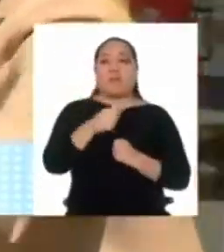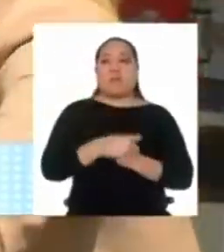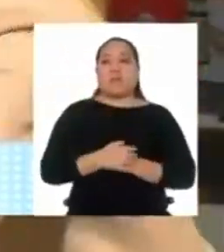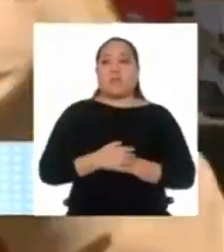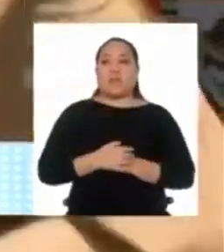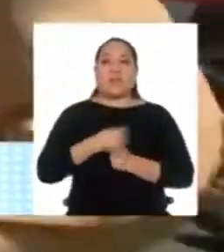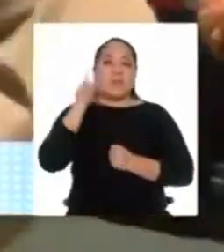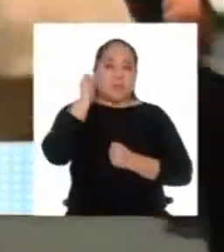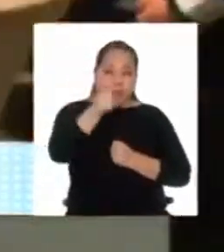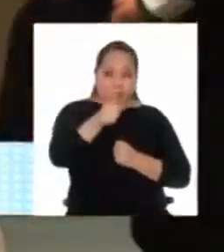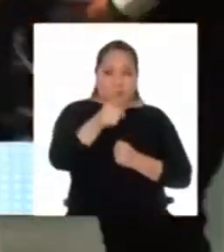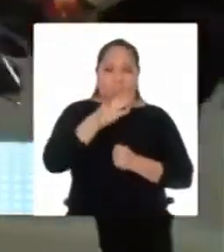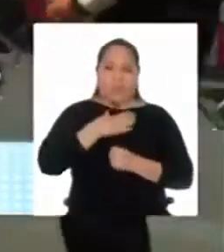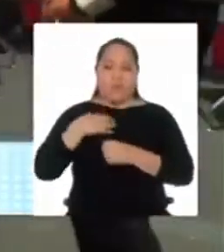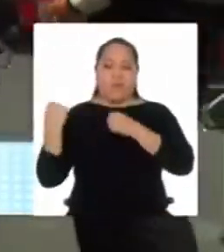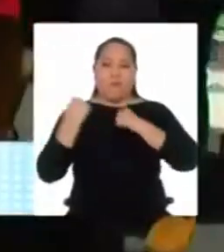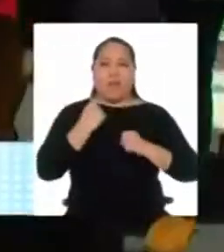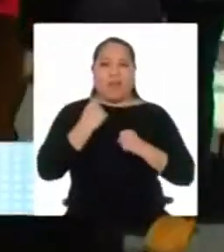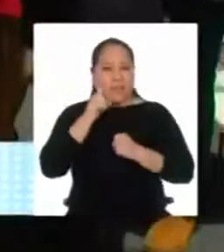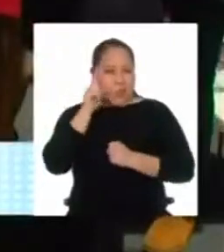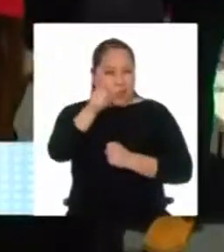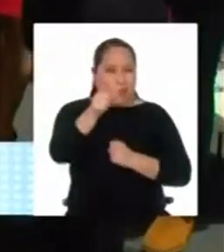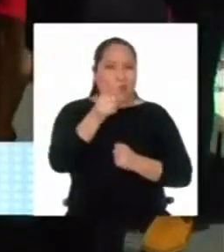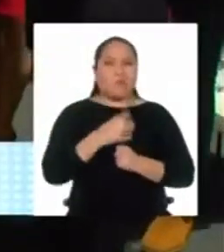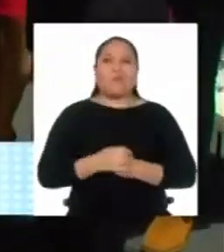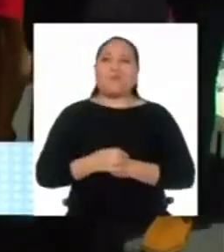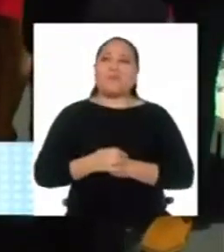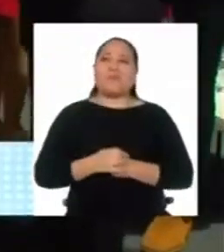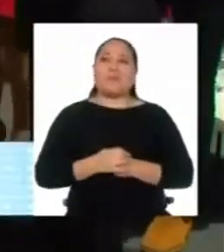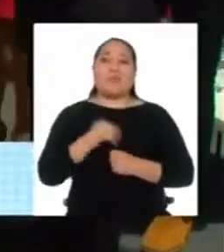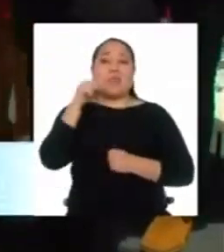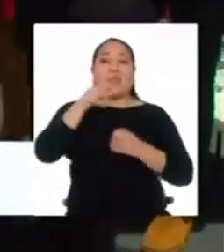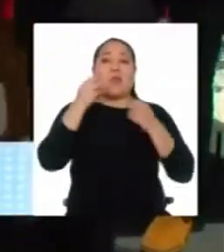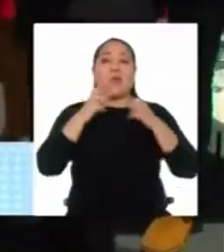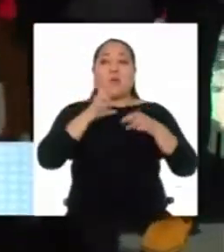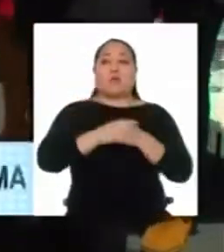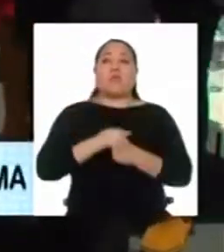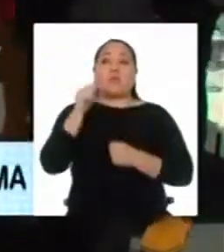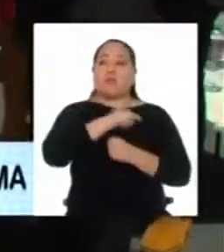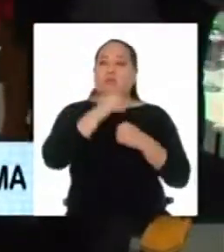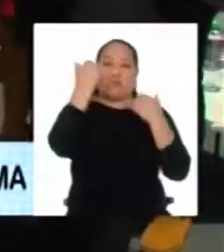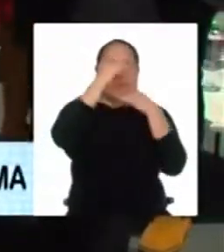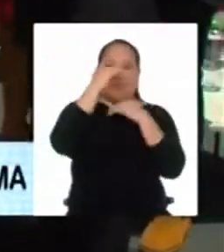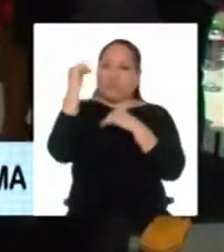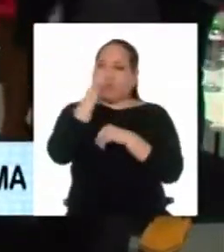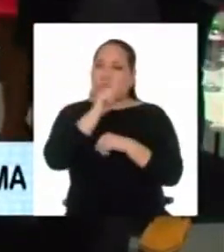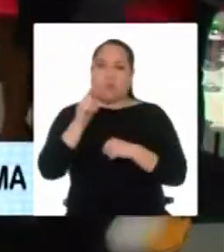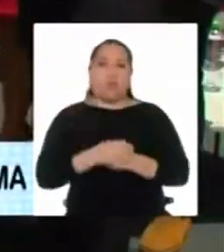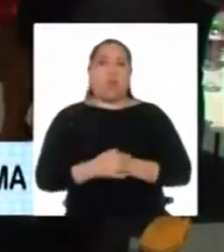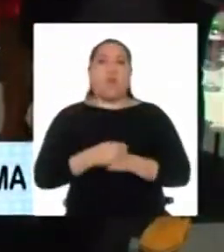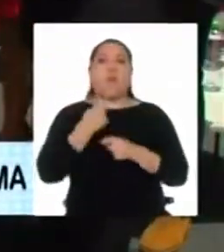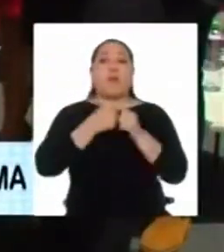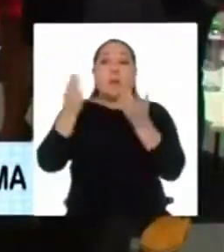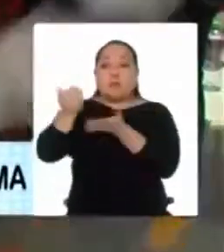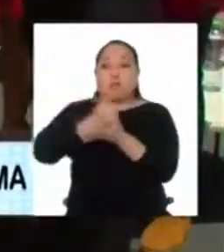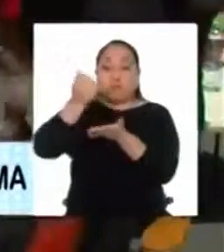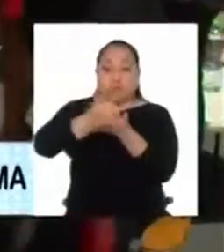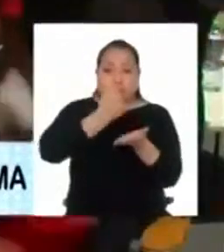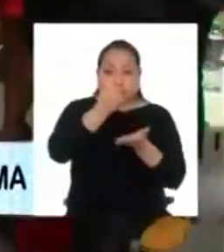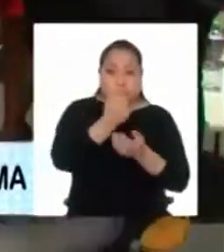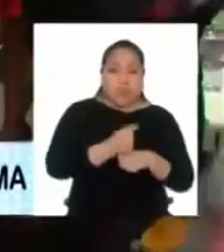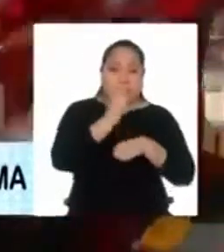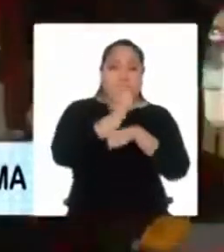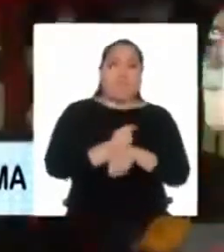tú. Estás tú, en mi fuerza estás tú. En esta oportunidad no habrá un monto límite, pero todo lo recaudado será para